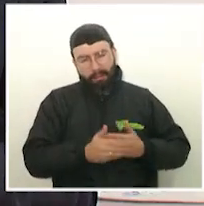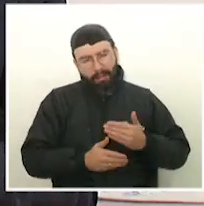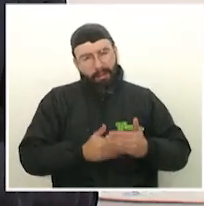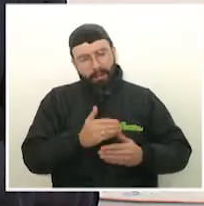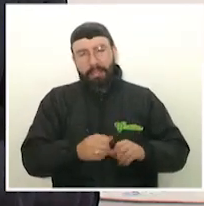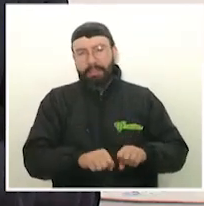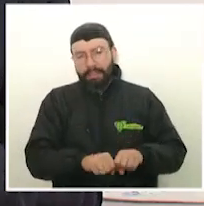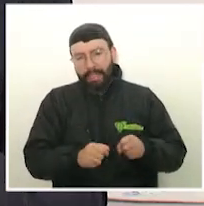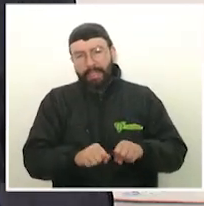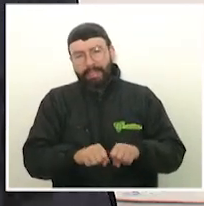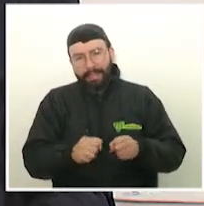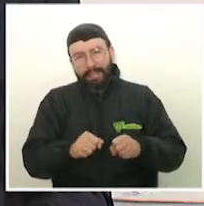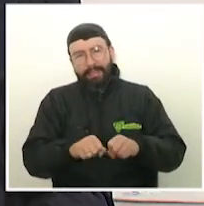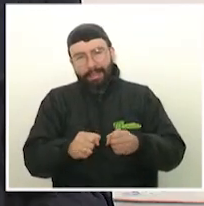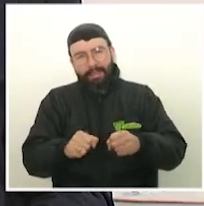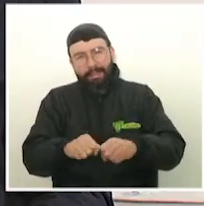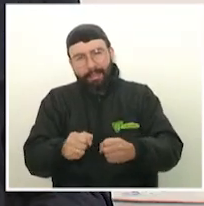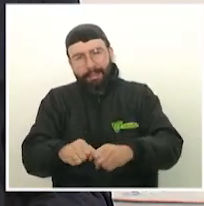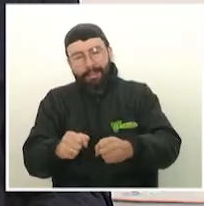deteriorando